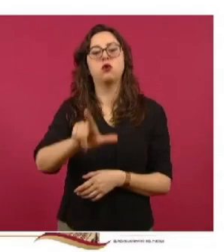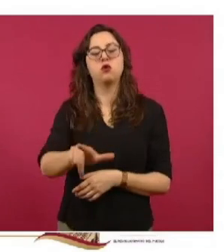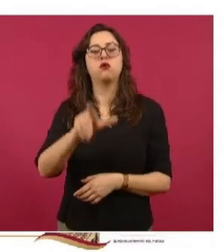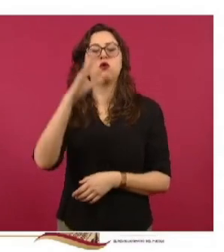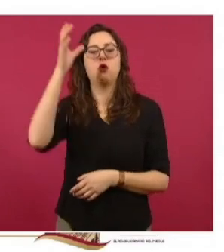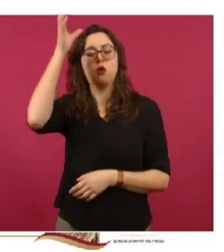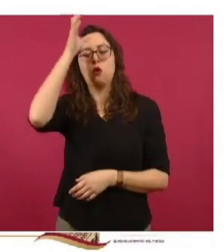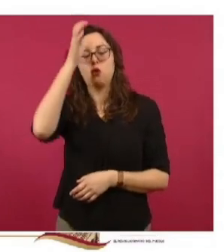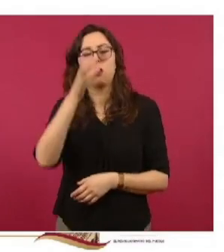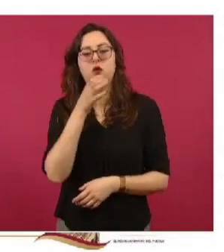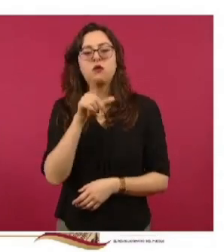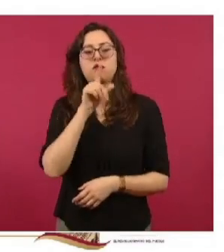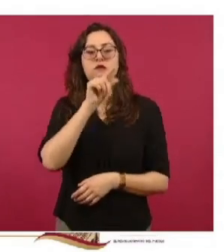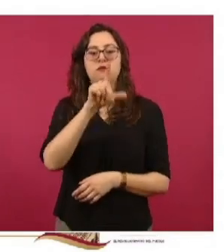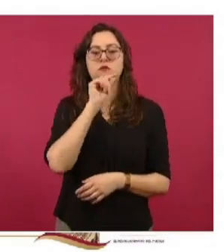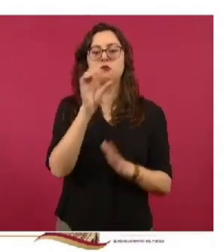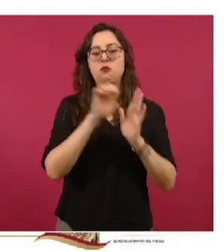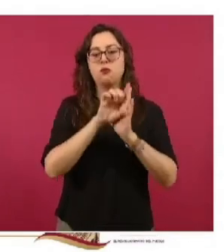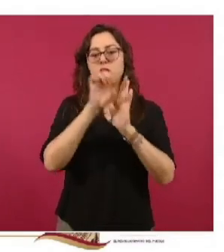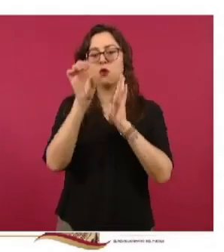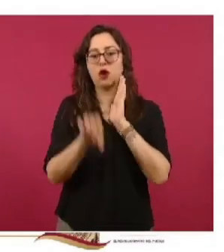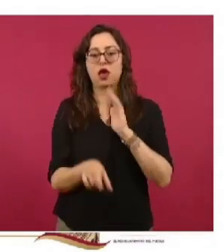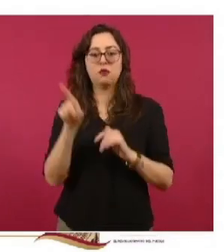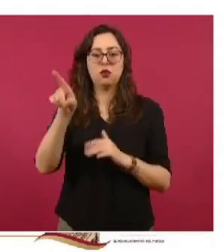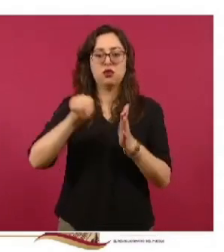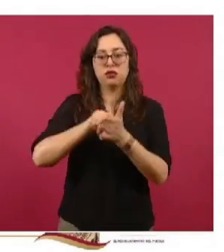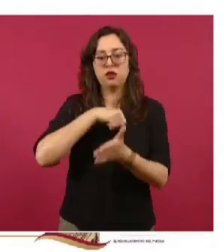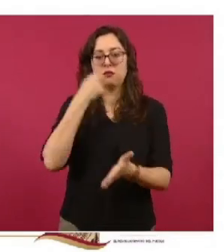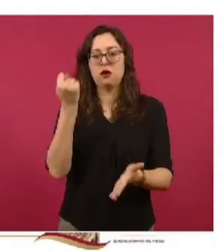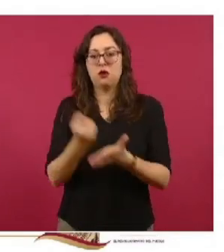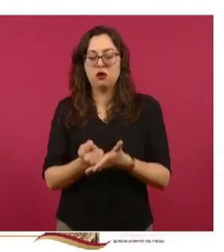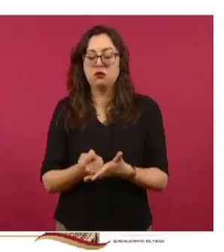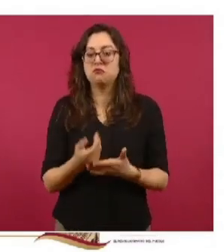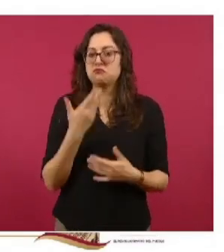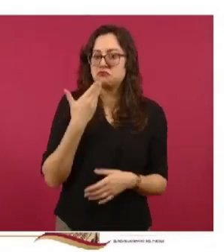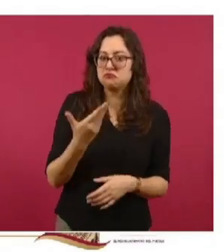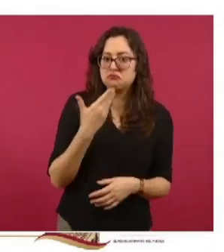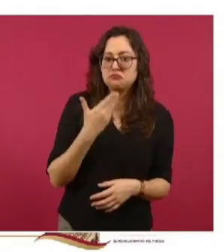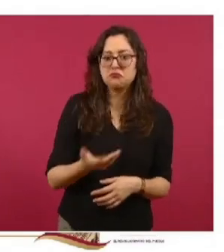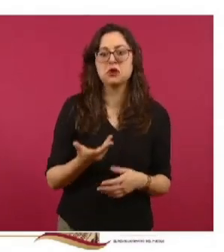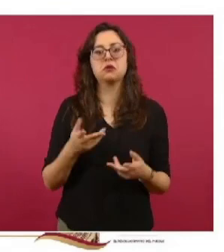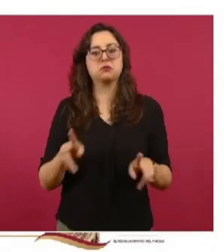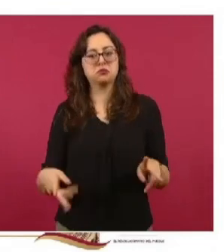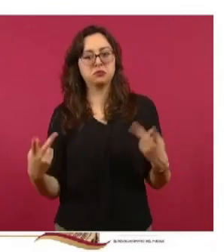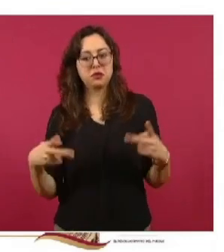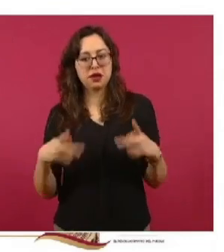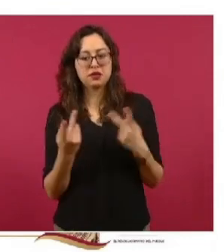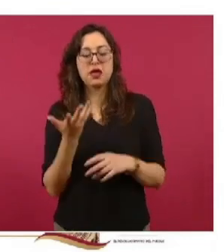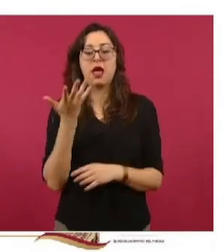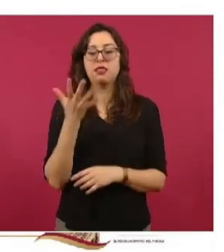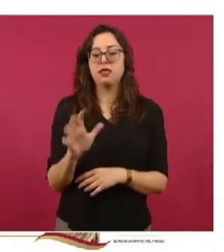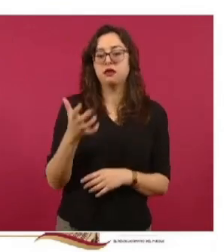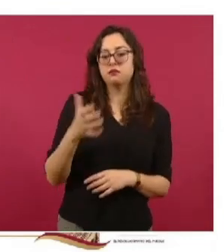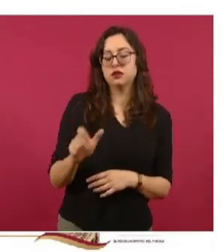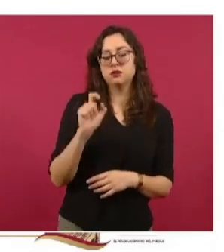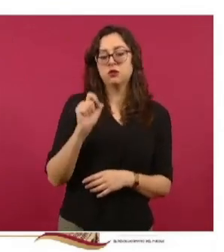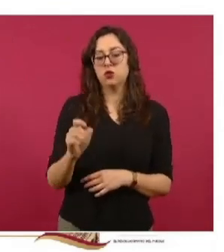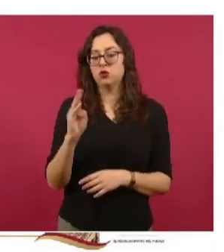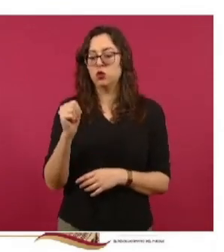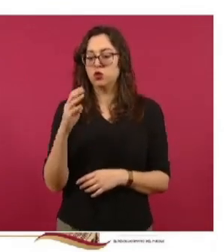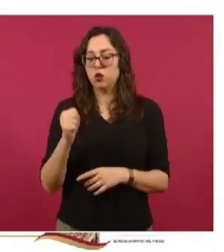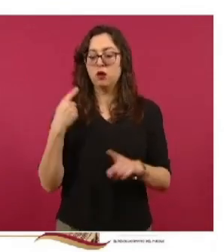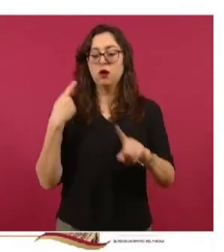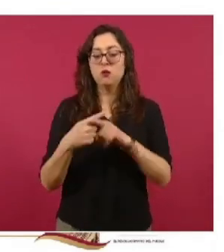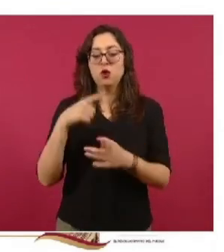ejemplo de ello, termogás en Altamira, Tamaulipas, con un precio al público de 10 pesos 9 centavos por